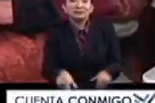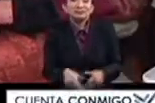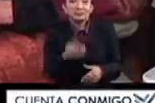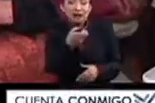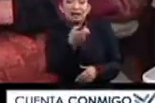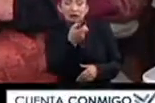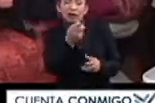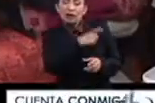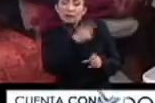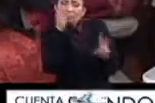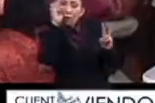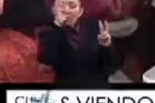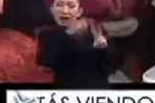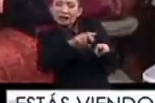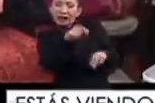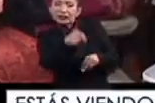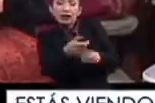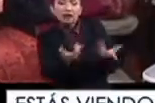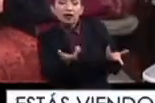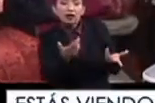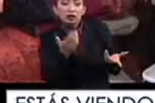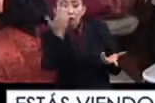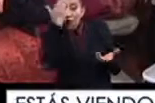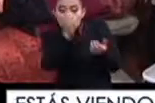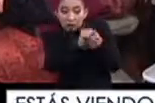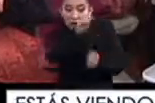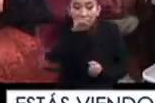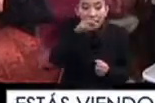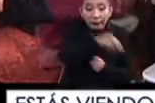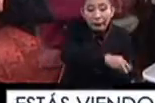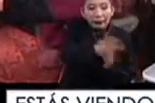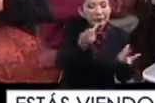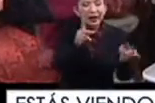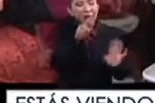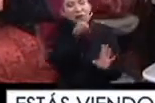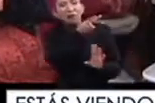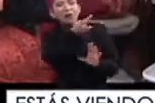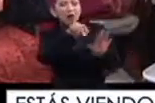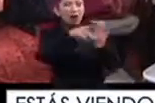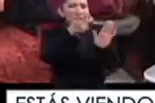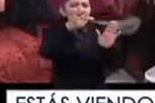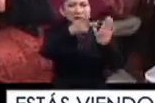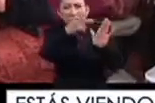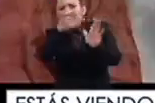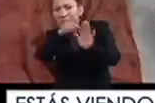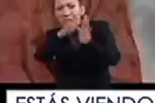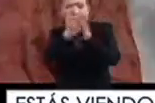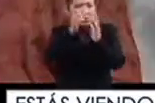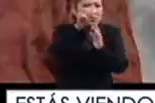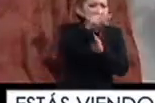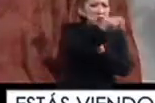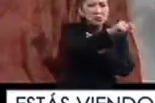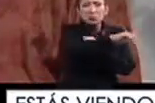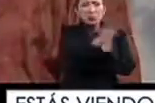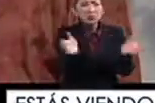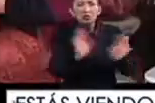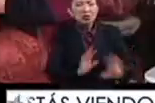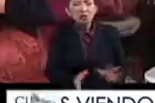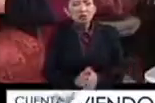banalizar también ese tema. Claro. No entras, no conoces a los personajes en realidad. No. Registras lo que está encima. Sí,